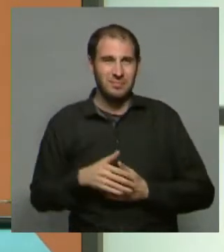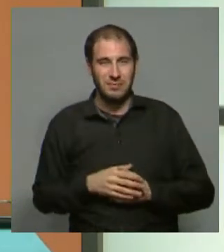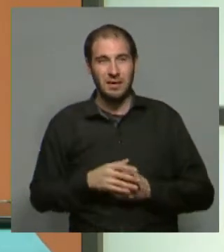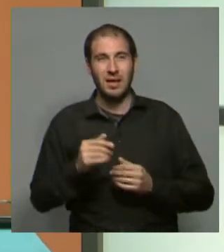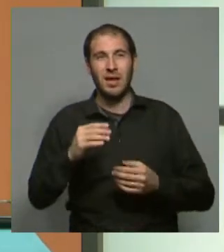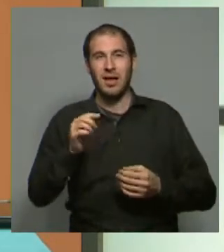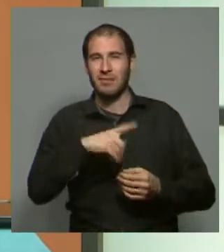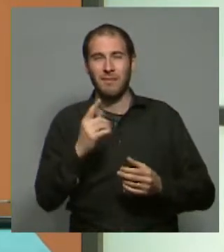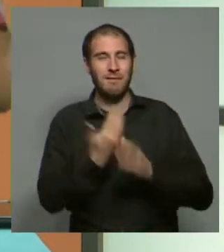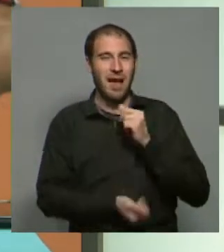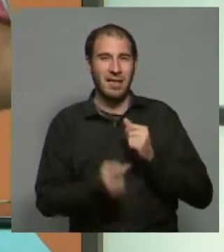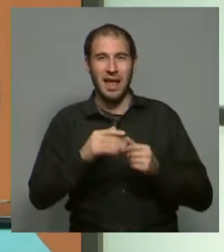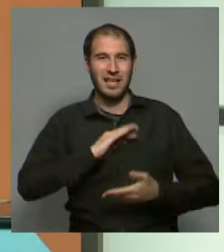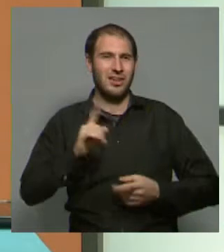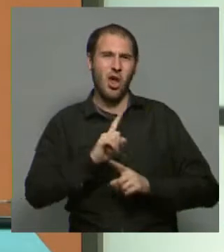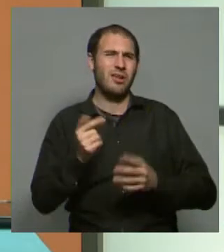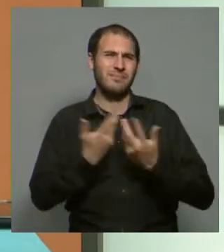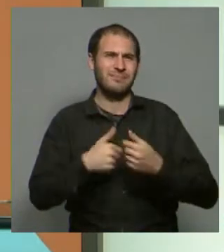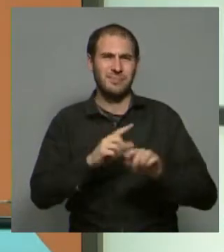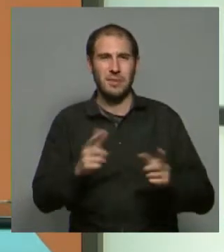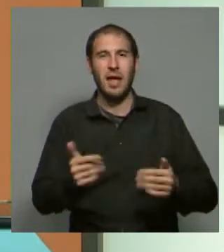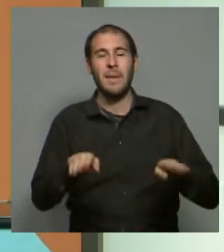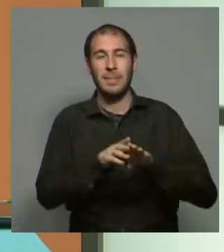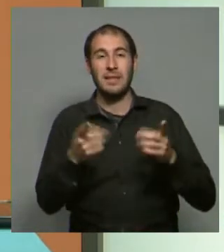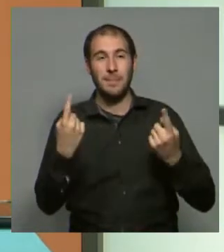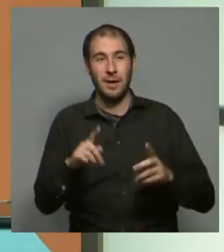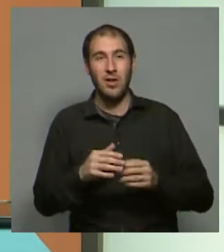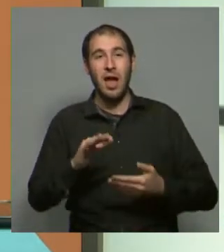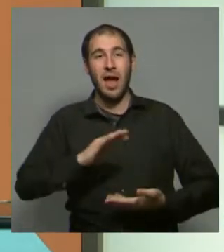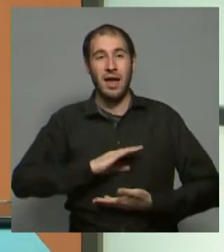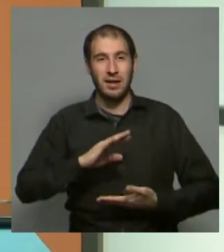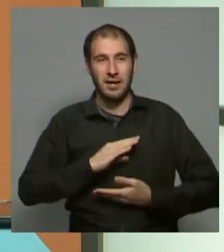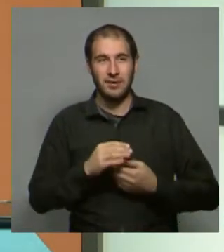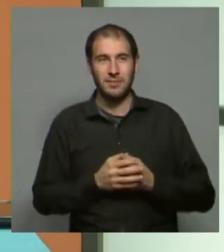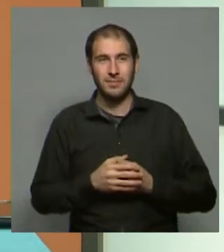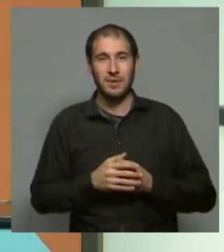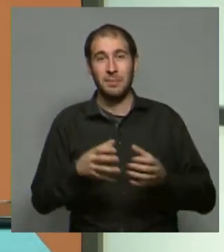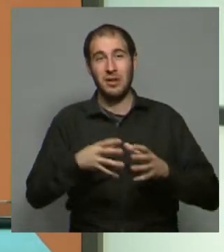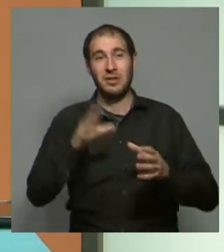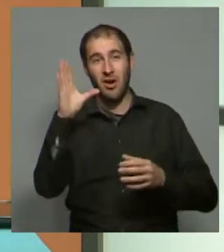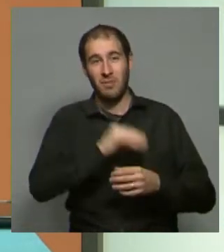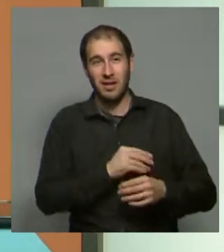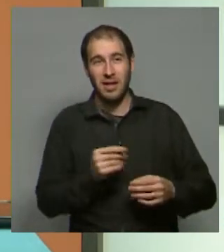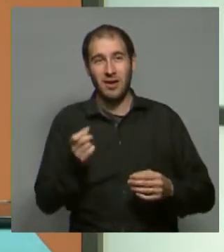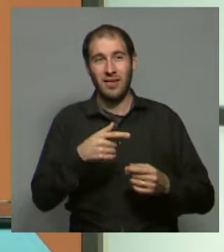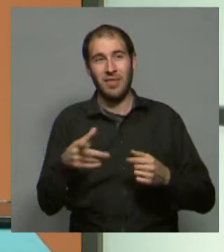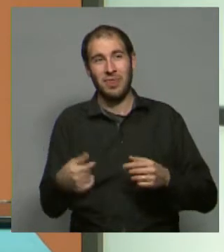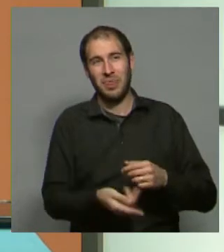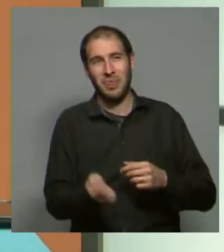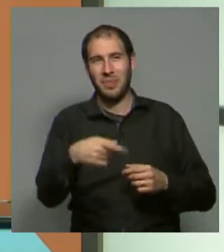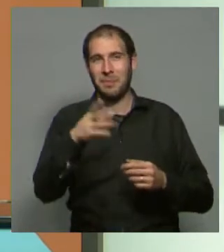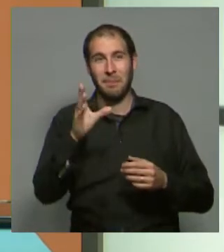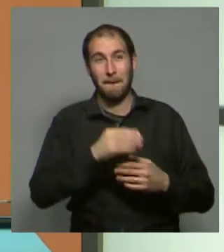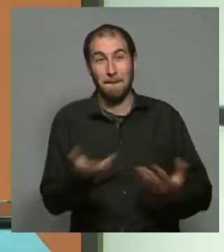después de este blooper, ¿tuvo que ver el arquero? No, nada que ver el arquero. Terminó empatado, pero el arquero que se olvidó la pelota o la perdió de vista, opa, no la